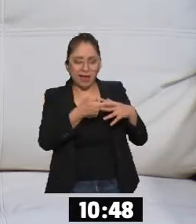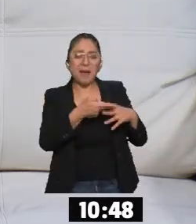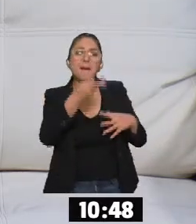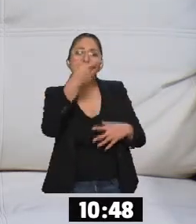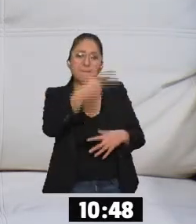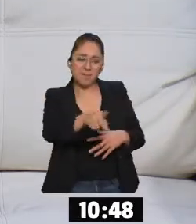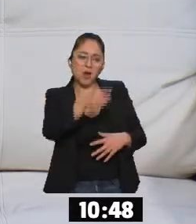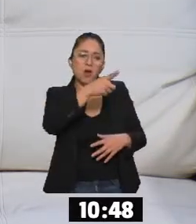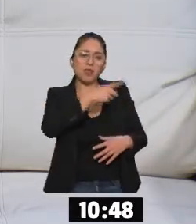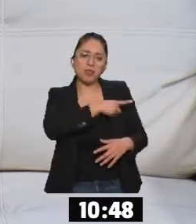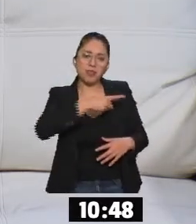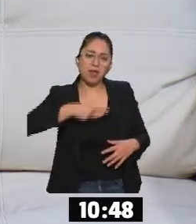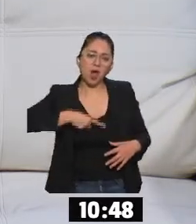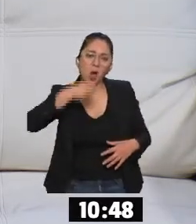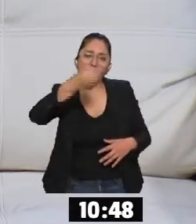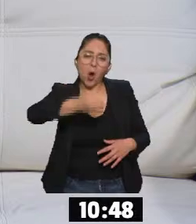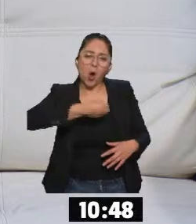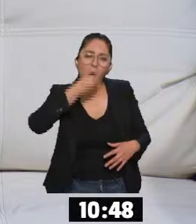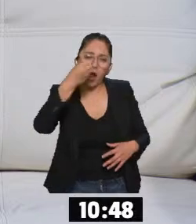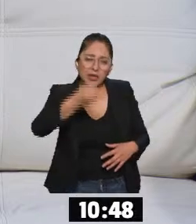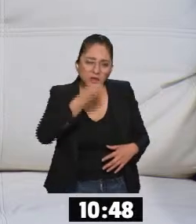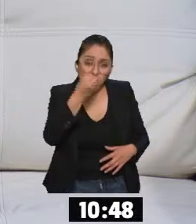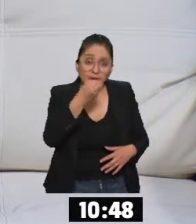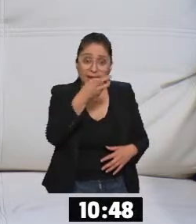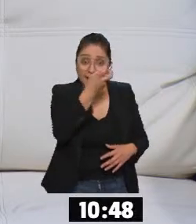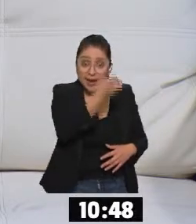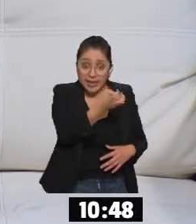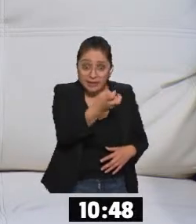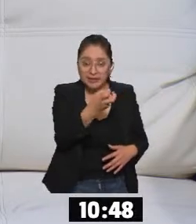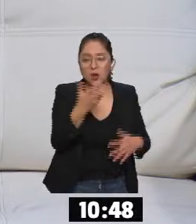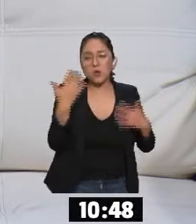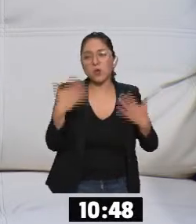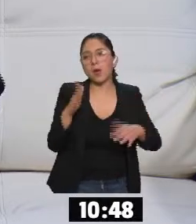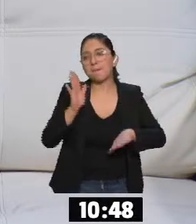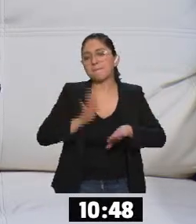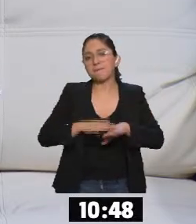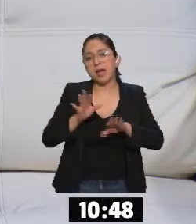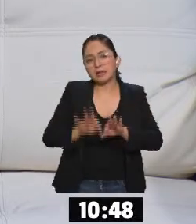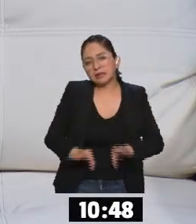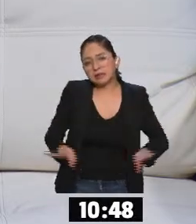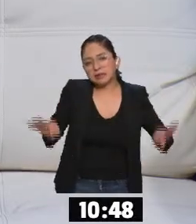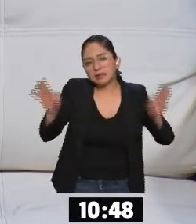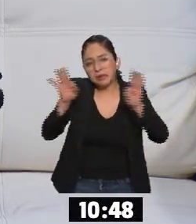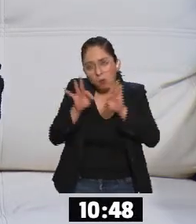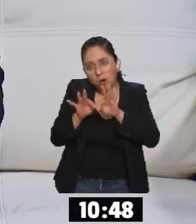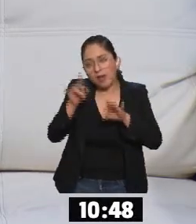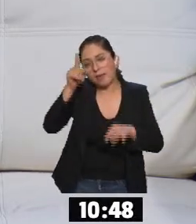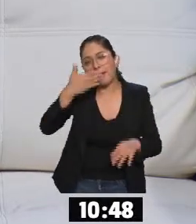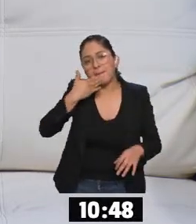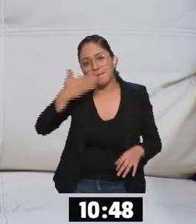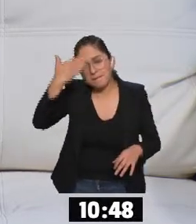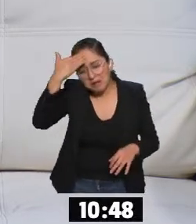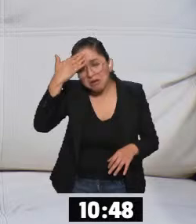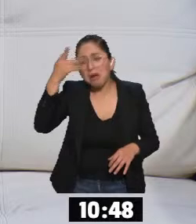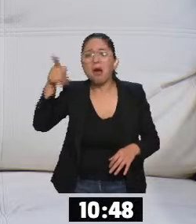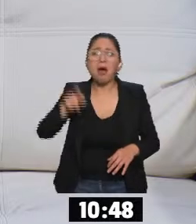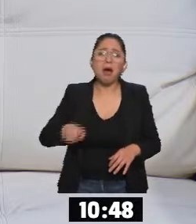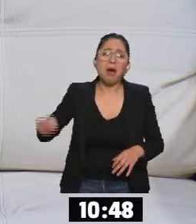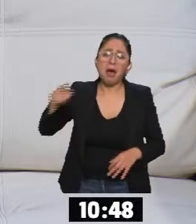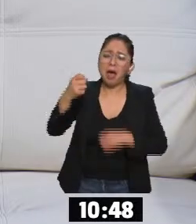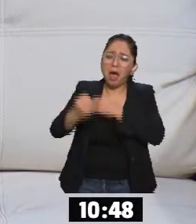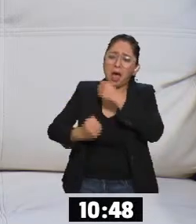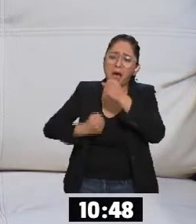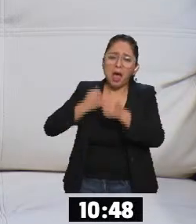tener un festejo más light. Esa realmente es de las fiestas más importantes, más que el Año Nuevo Musulmán. El Año Nuevo Musulmán es